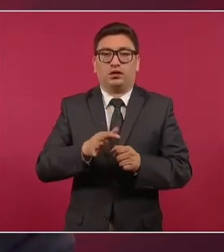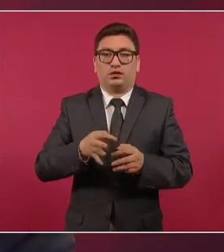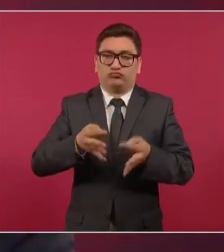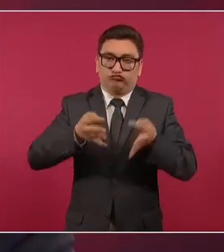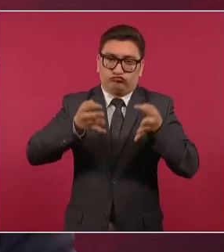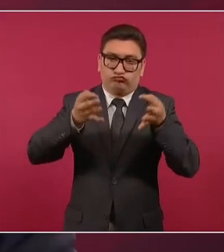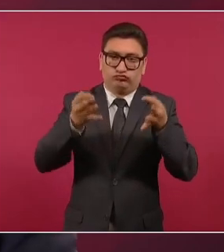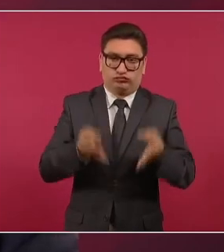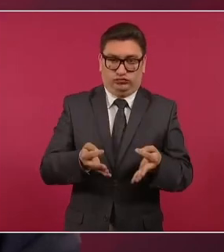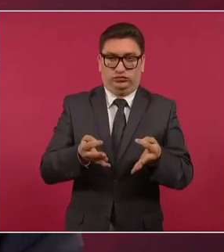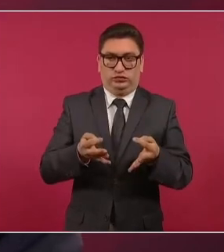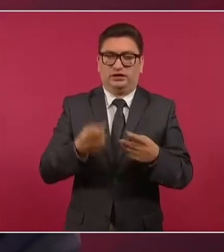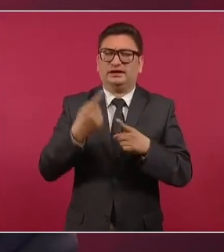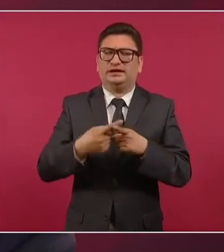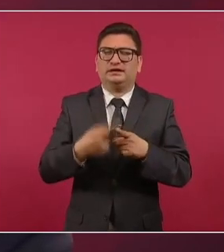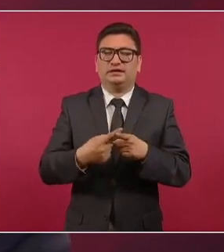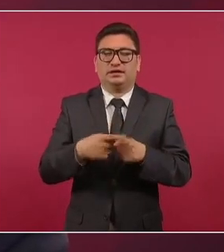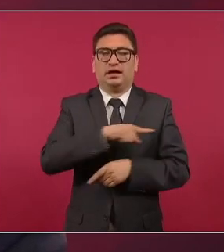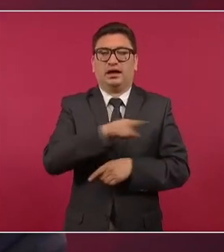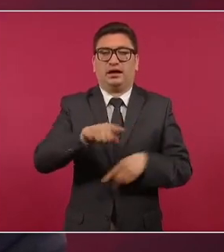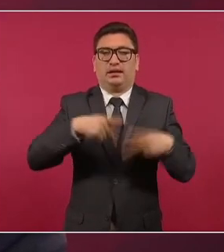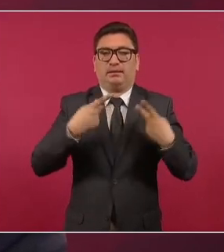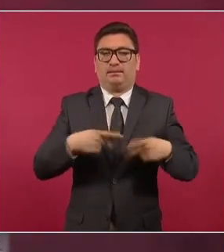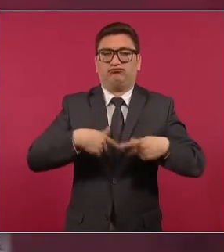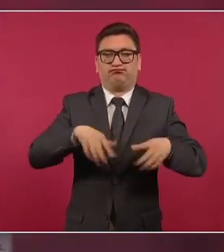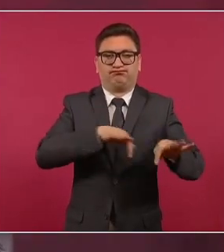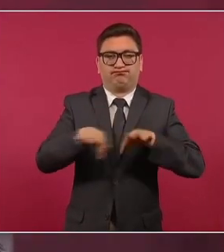de sus trabajadores,